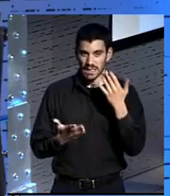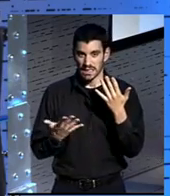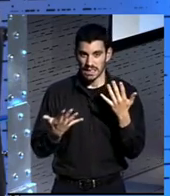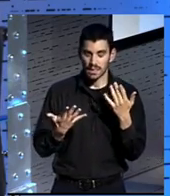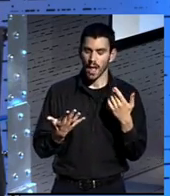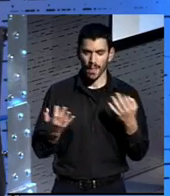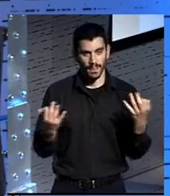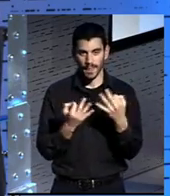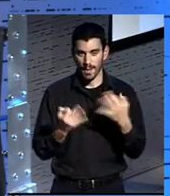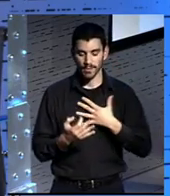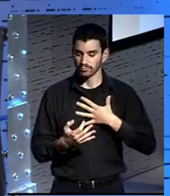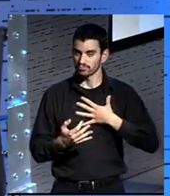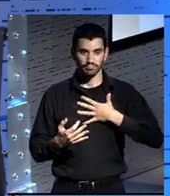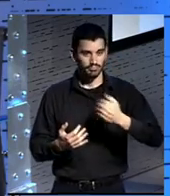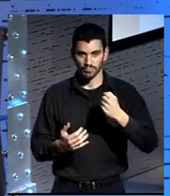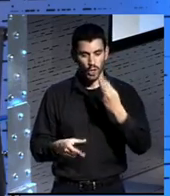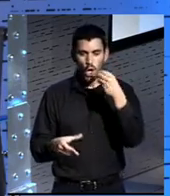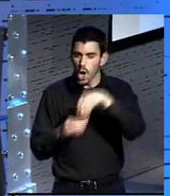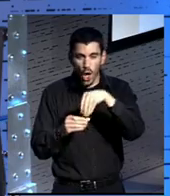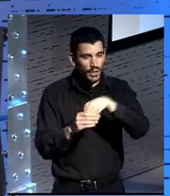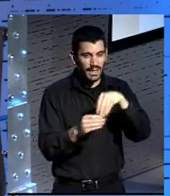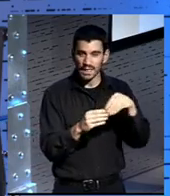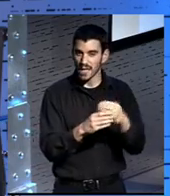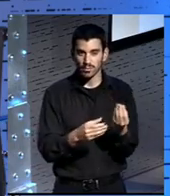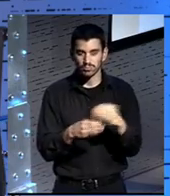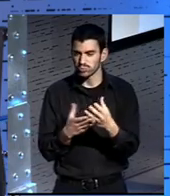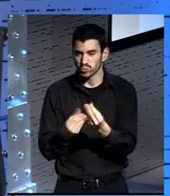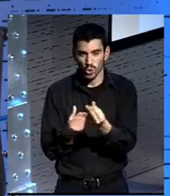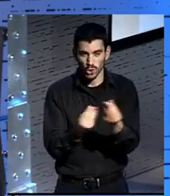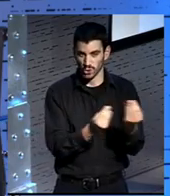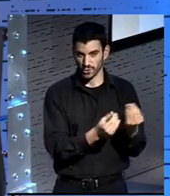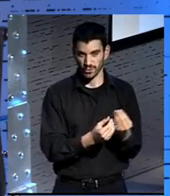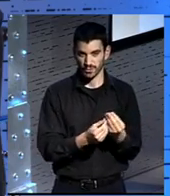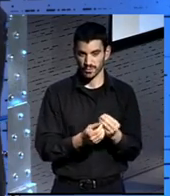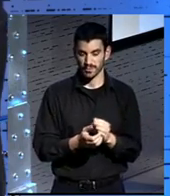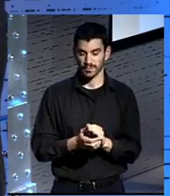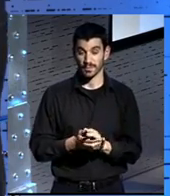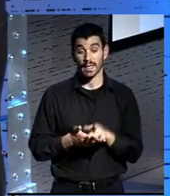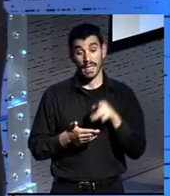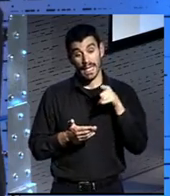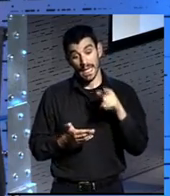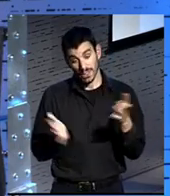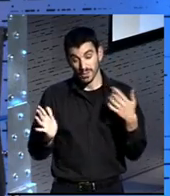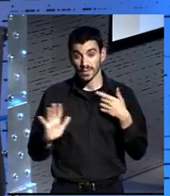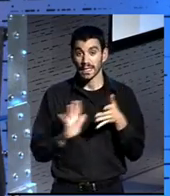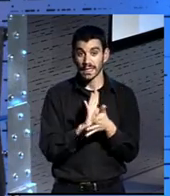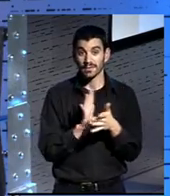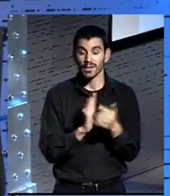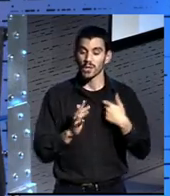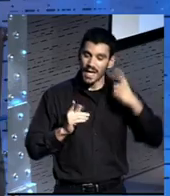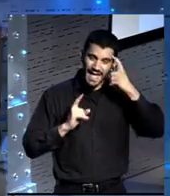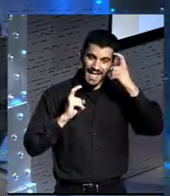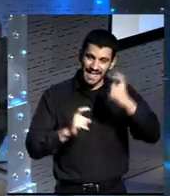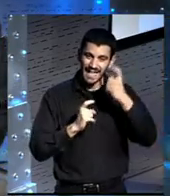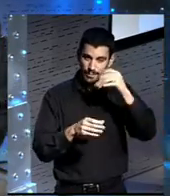más corajudo metiendo contenidos a disposición de los clientes y en las redes. Y eso es otra de las cosas que intentamos hacer.